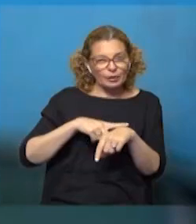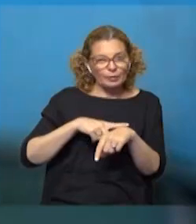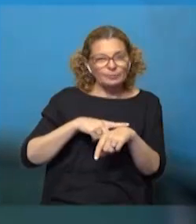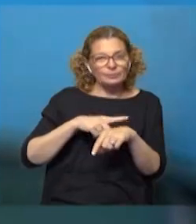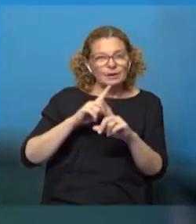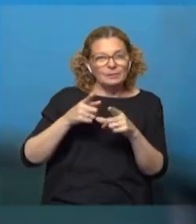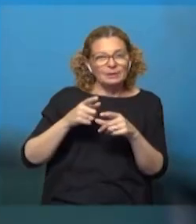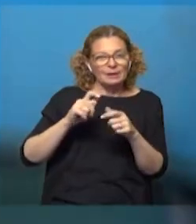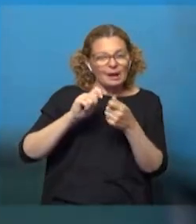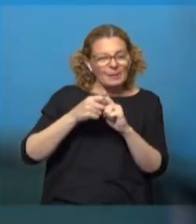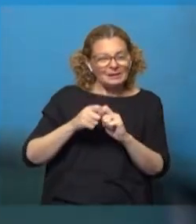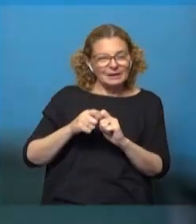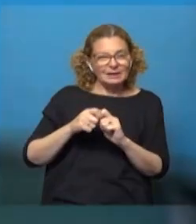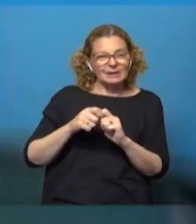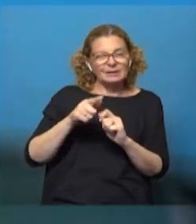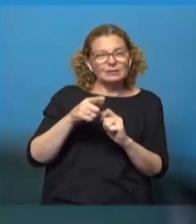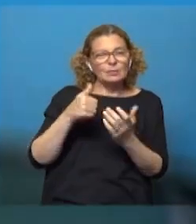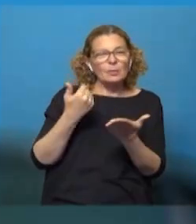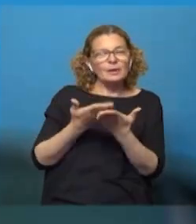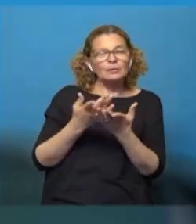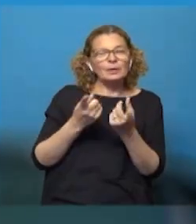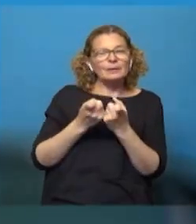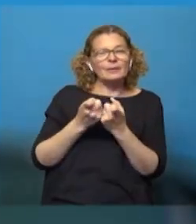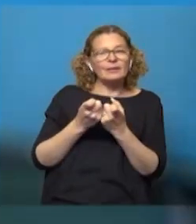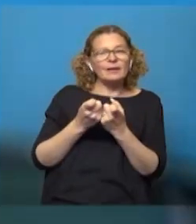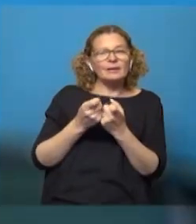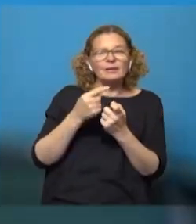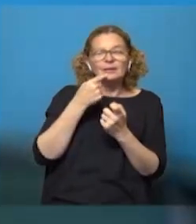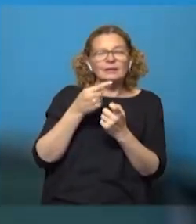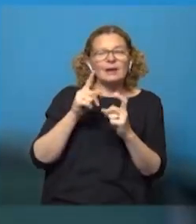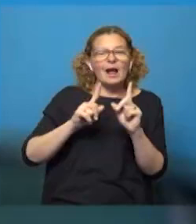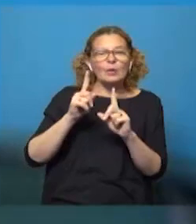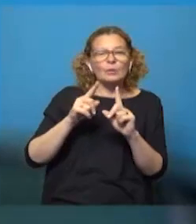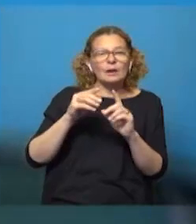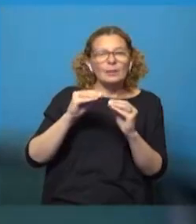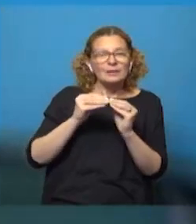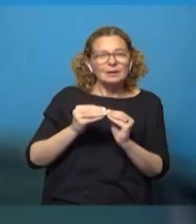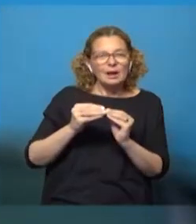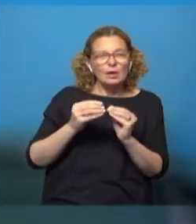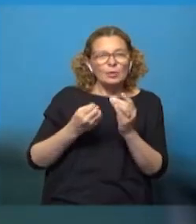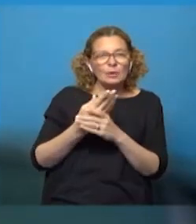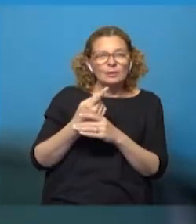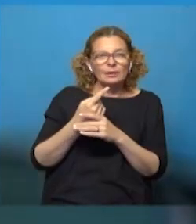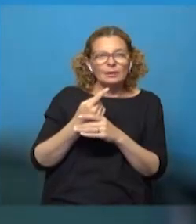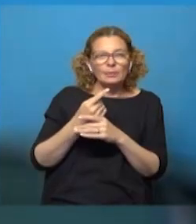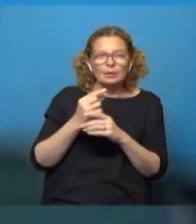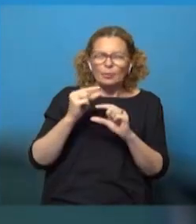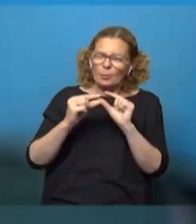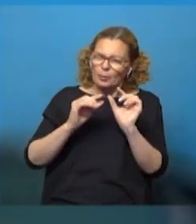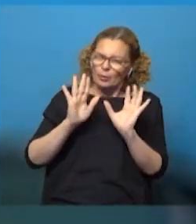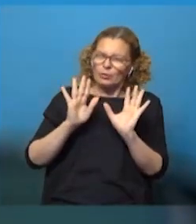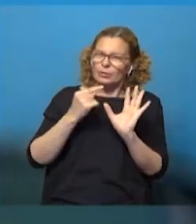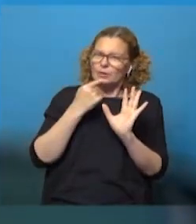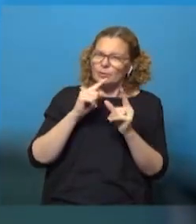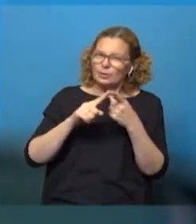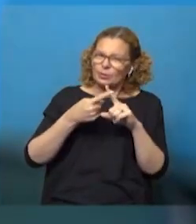redefinió algunas y planteó la necesidad de establecer algunas materias nuevas digamos con mucha prudencia Es decir me acuerdo